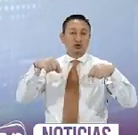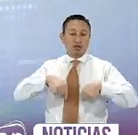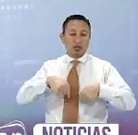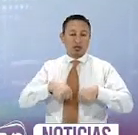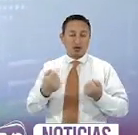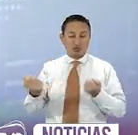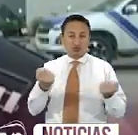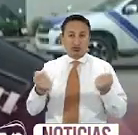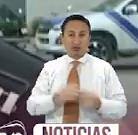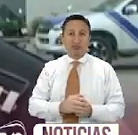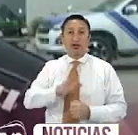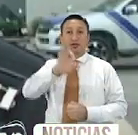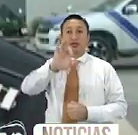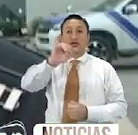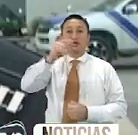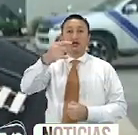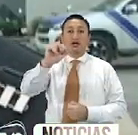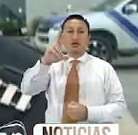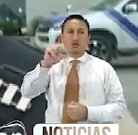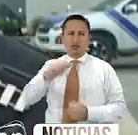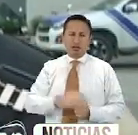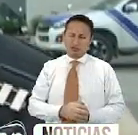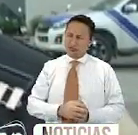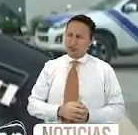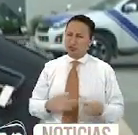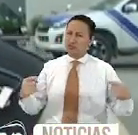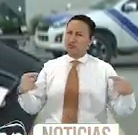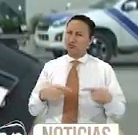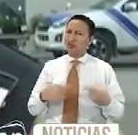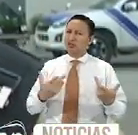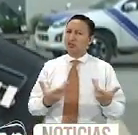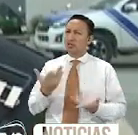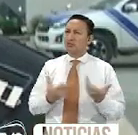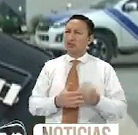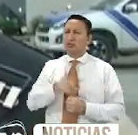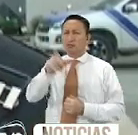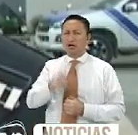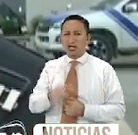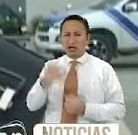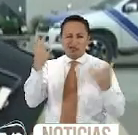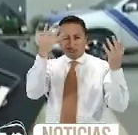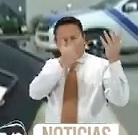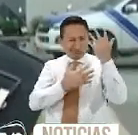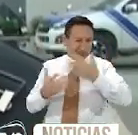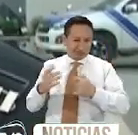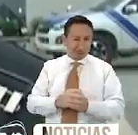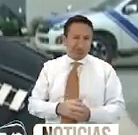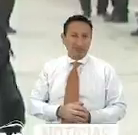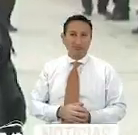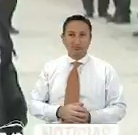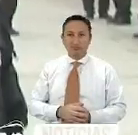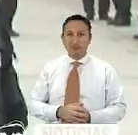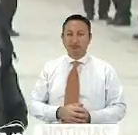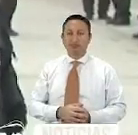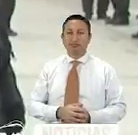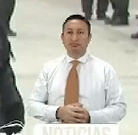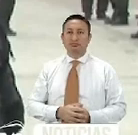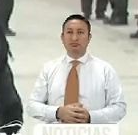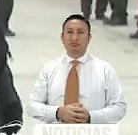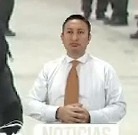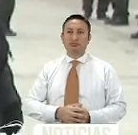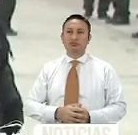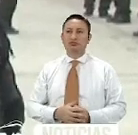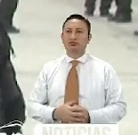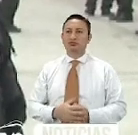es los Tiguerones. Entonces puede ser que sea un distractor incluso de información para aducir a otras bandas.